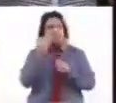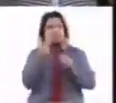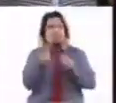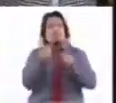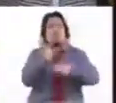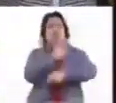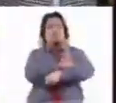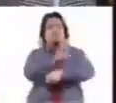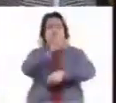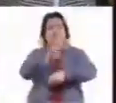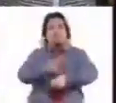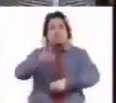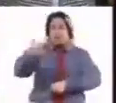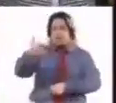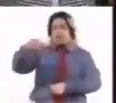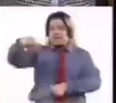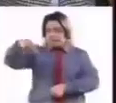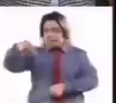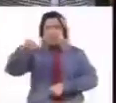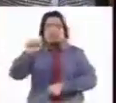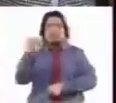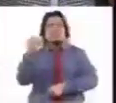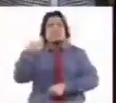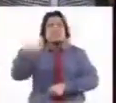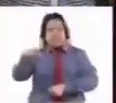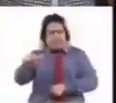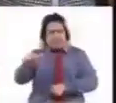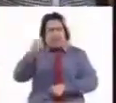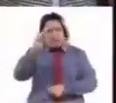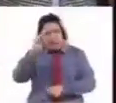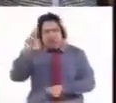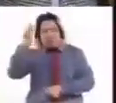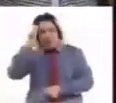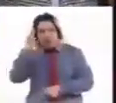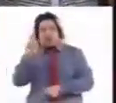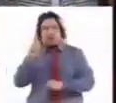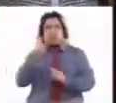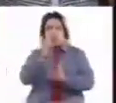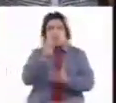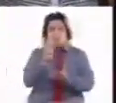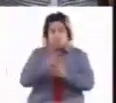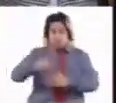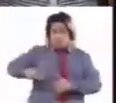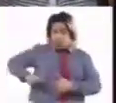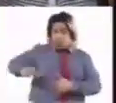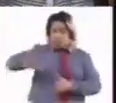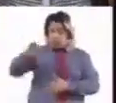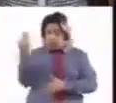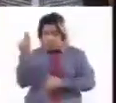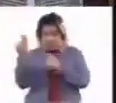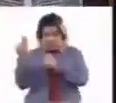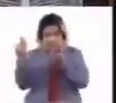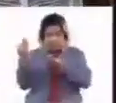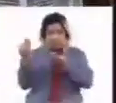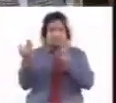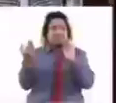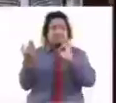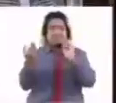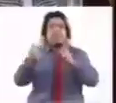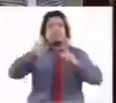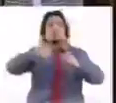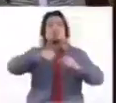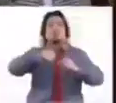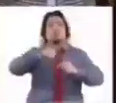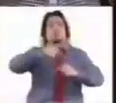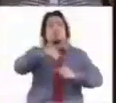Nacional, con la Sedena, con la Marina, pero no dejamos que todo lo atienda el gobierno federal. Nosotros atendemos la